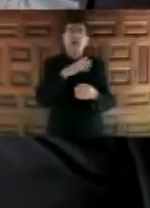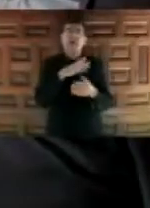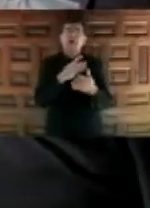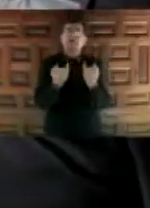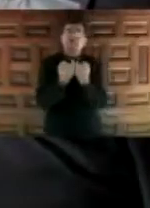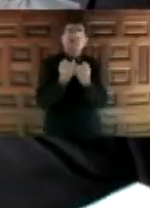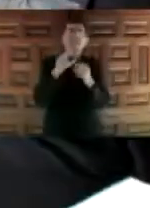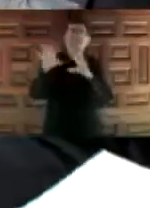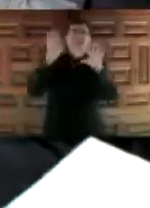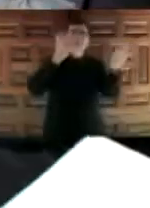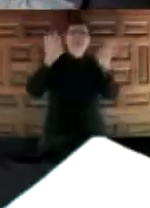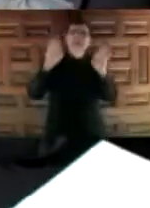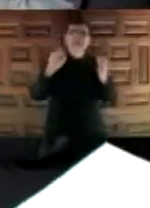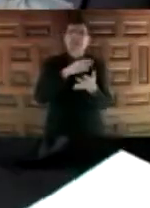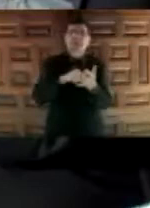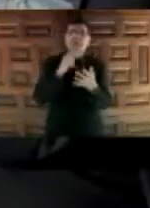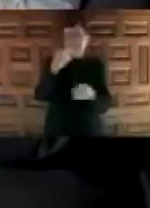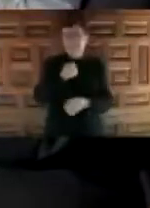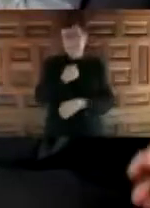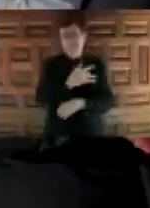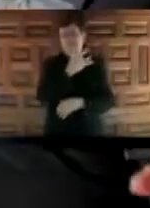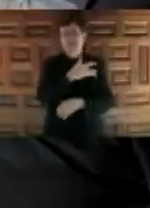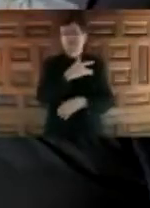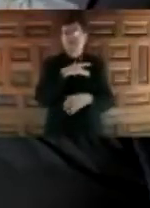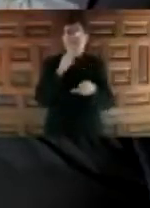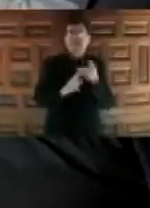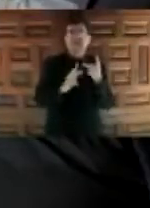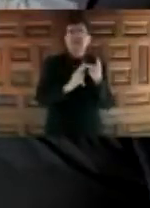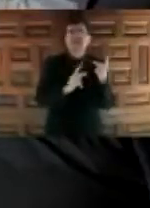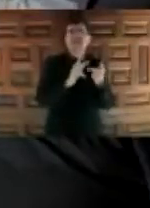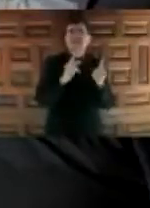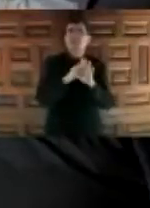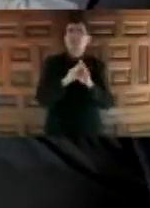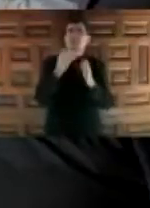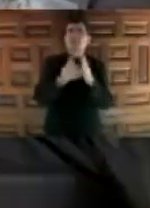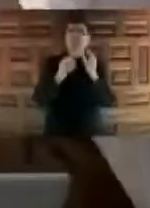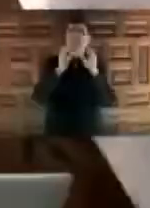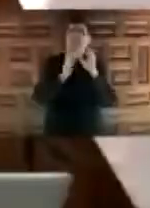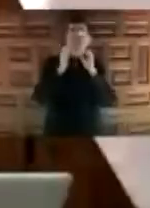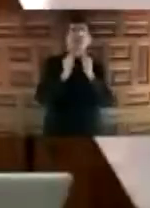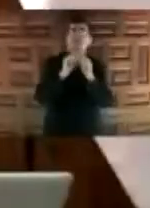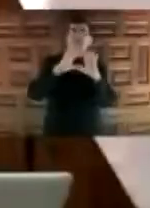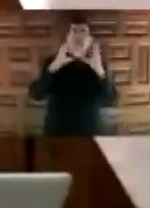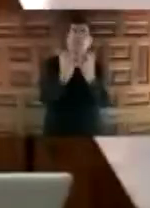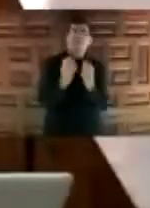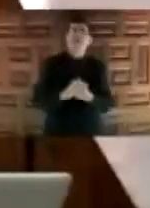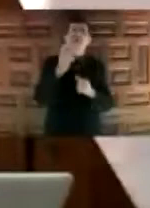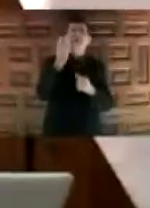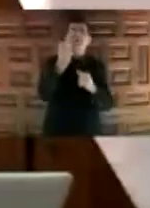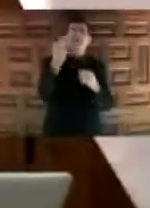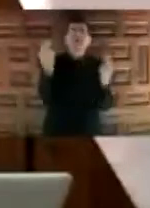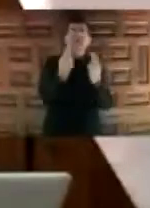derecho a elegir, y eso me parece a mí que todavía es un pendiente y que no tenemos que descuidar solamente por aumentar la cobertura. Y con